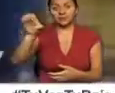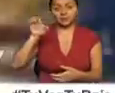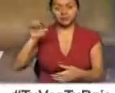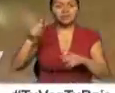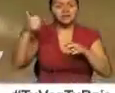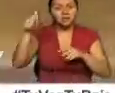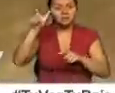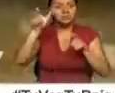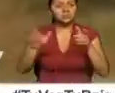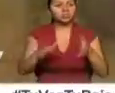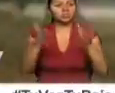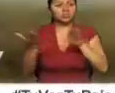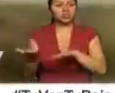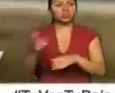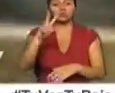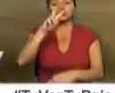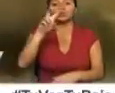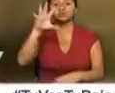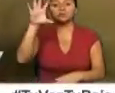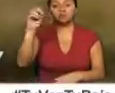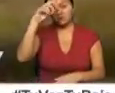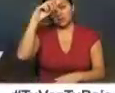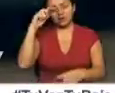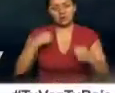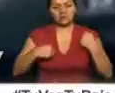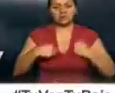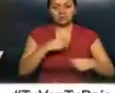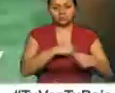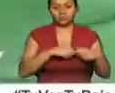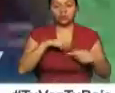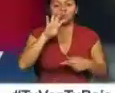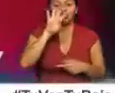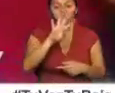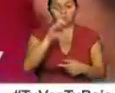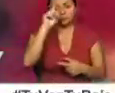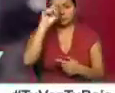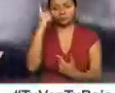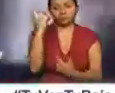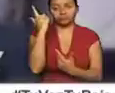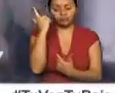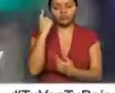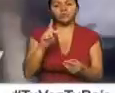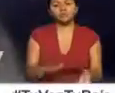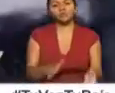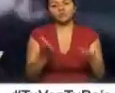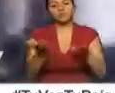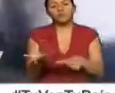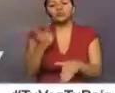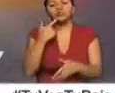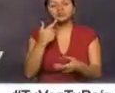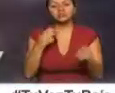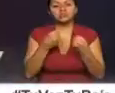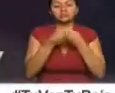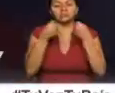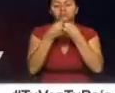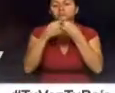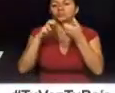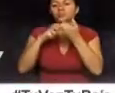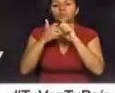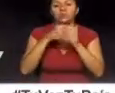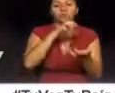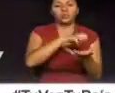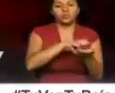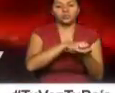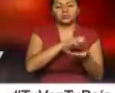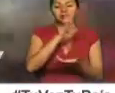muertos y más de 250 heridos. Cuatro miembros de las fuerzas de seguridad turcas han fallecido en los ataques registrados en las provincias de